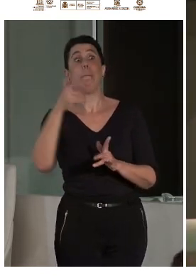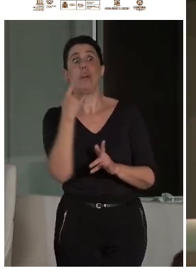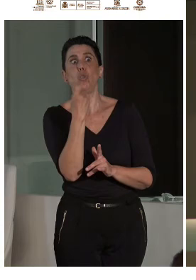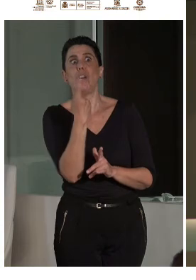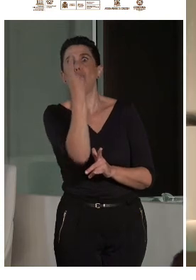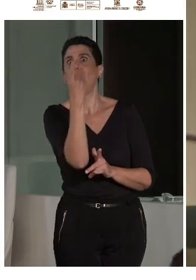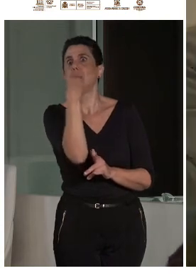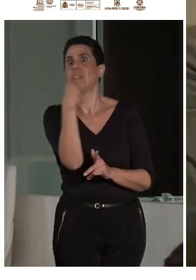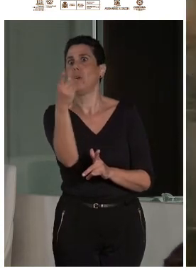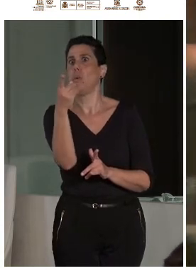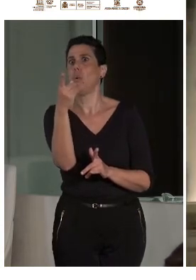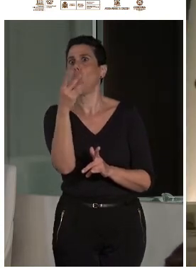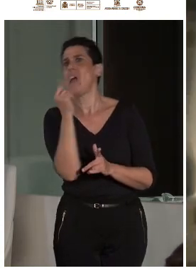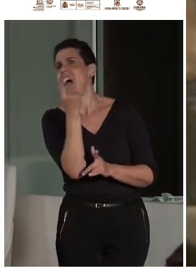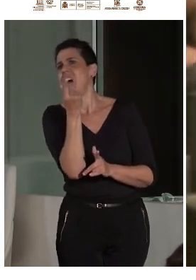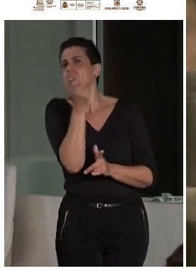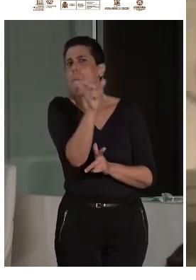Nivel de inversión de una Yolette.